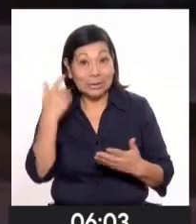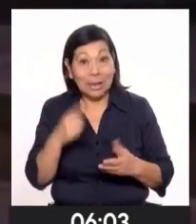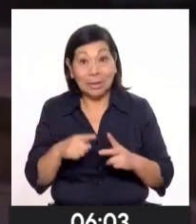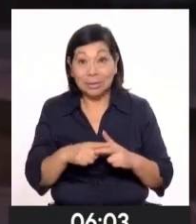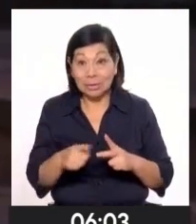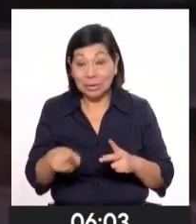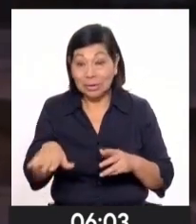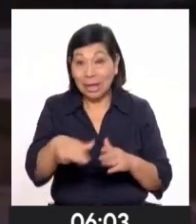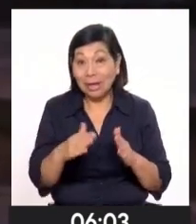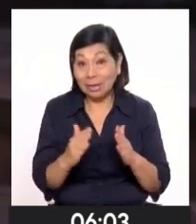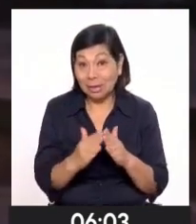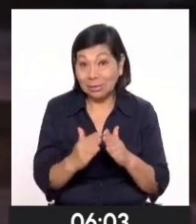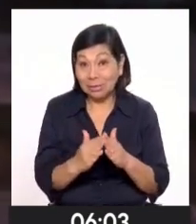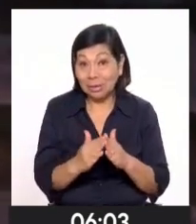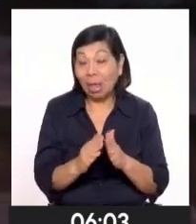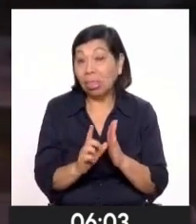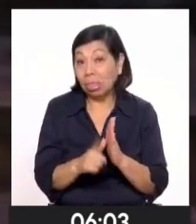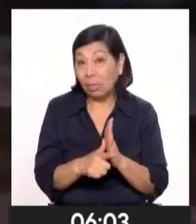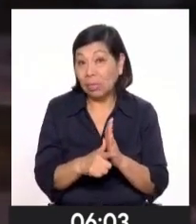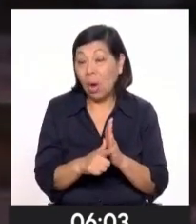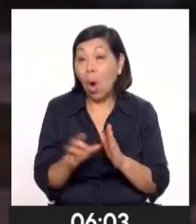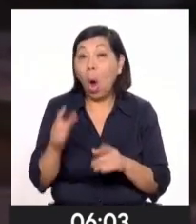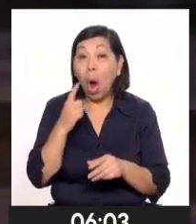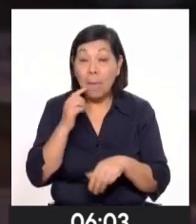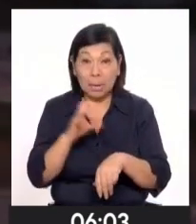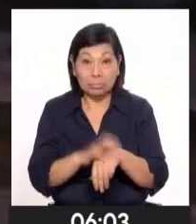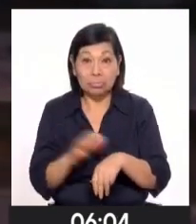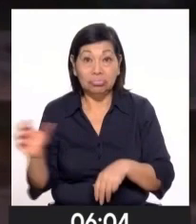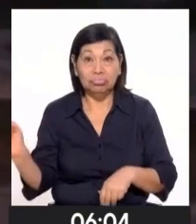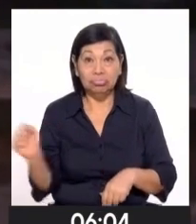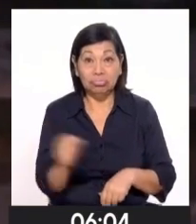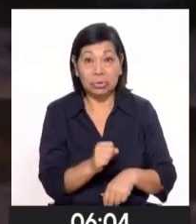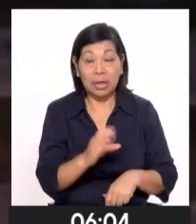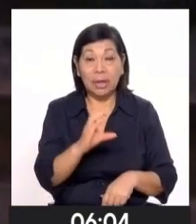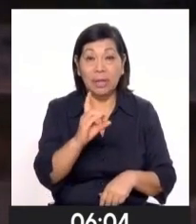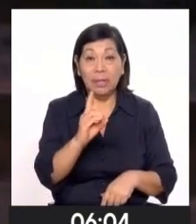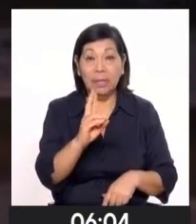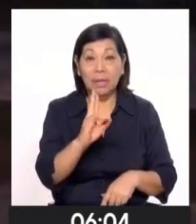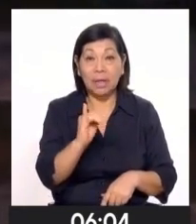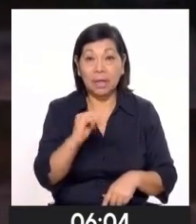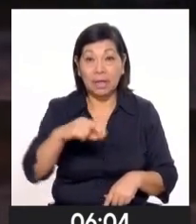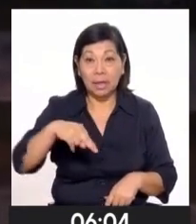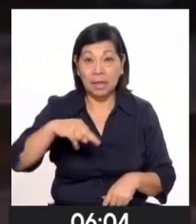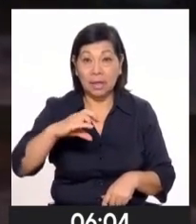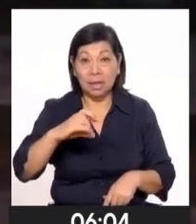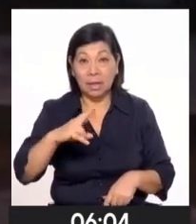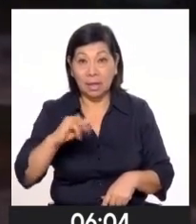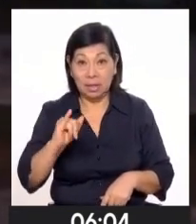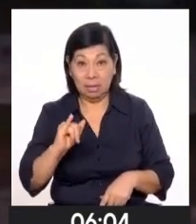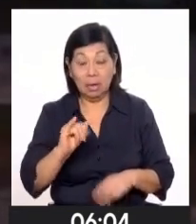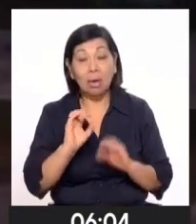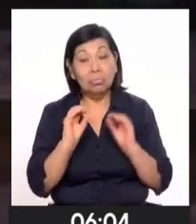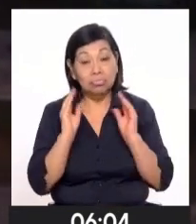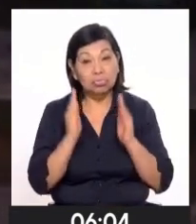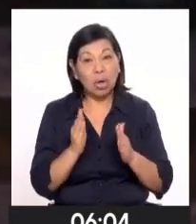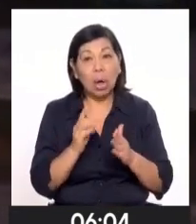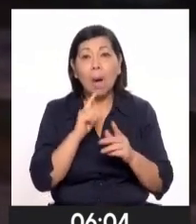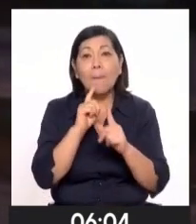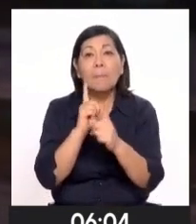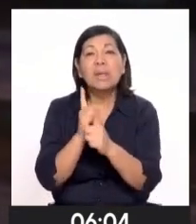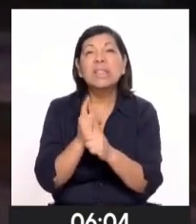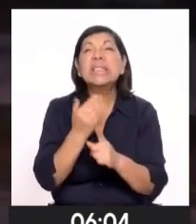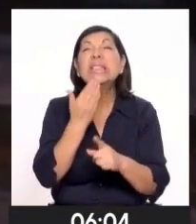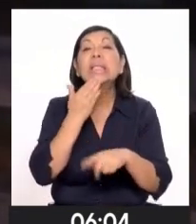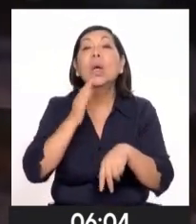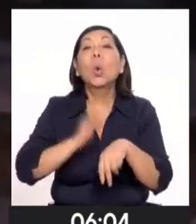salga de esta vivienda, van a llevar al detenido a la Dirincris Central, donde se va a realizar y concentrar todas las personas